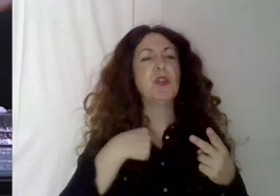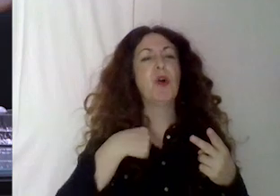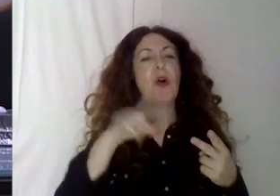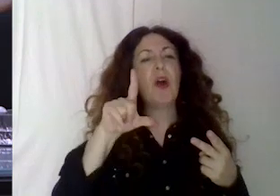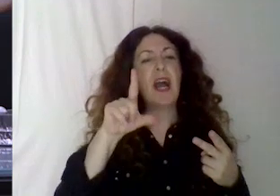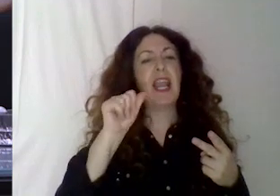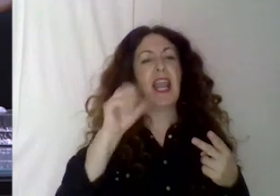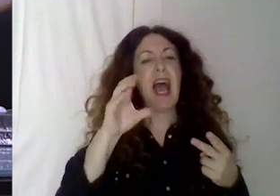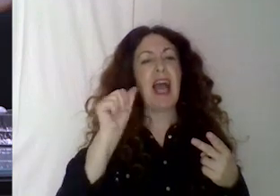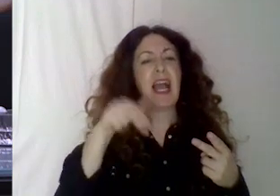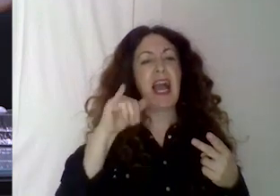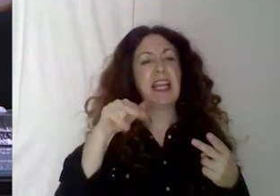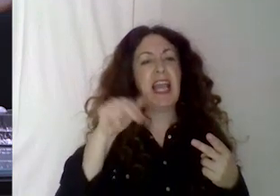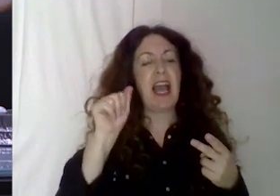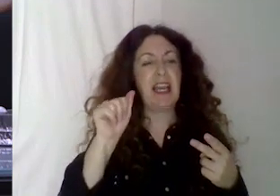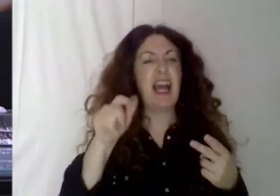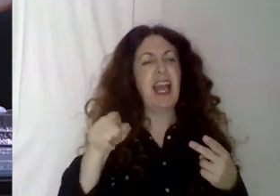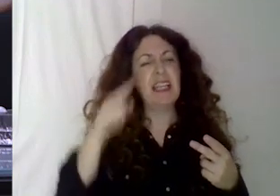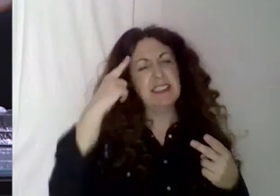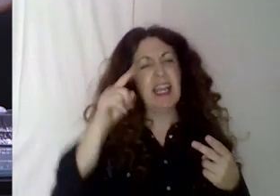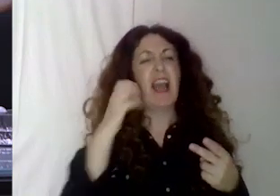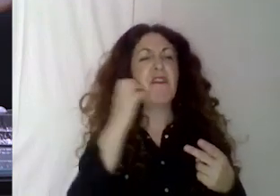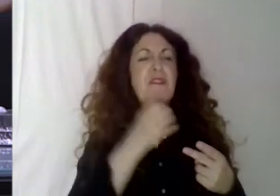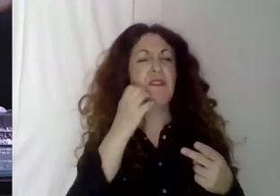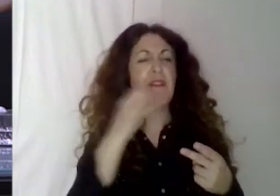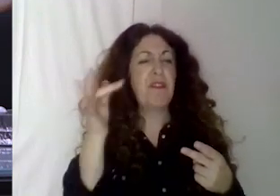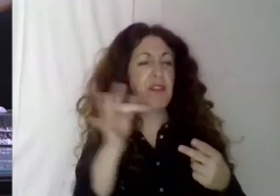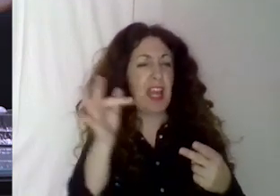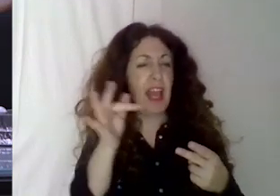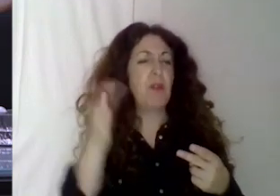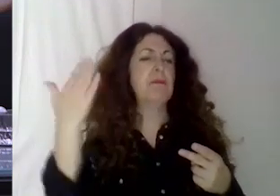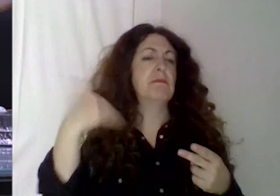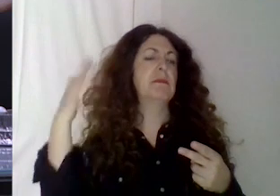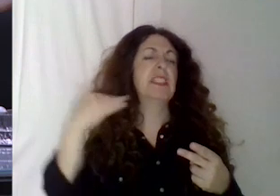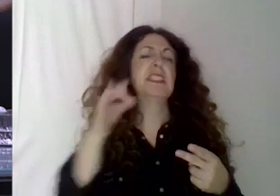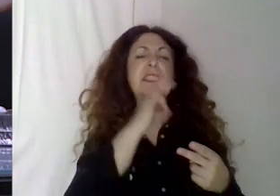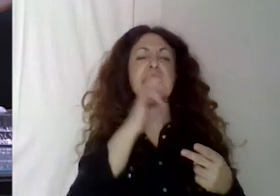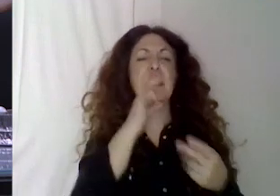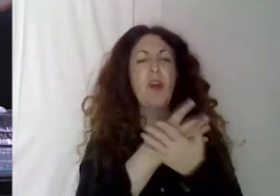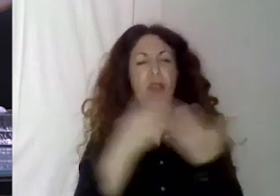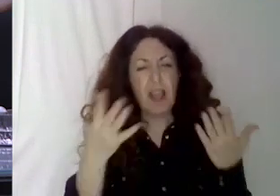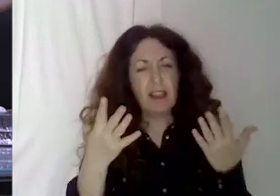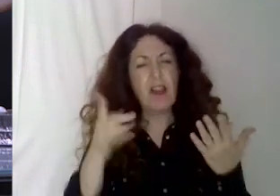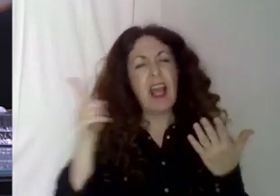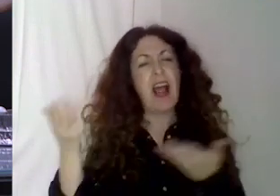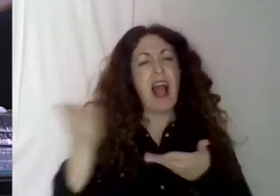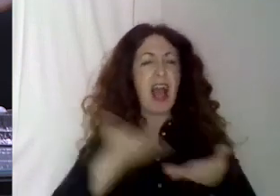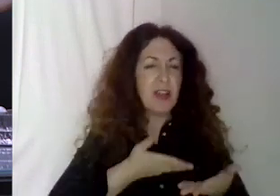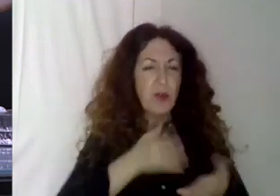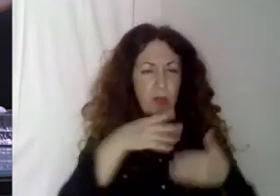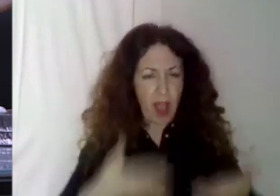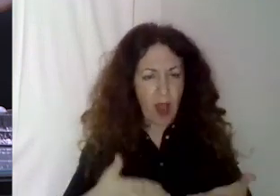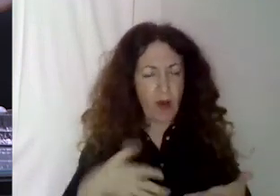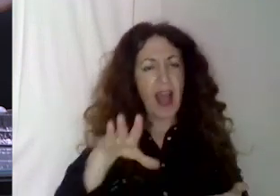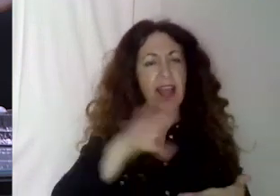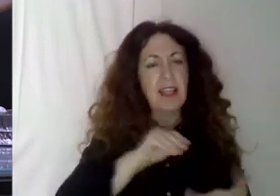siglo XIX y que ya no nos va a ayudar mucho a entender nuestros propios problemas, por eso yo misma, pero bueno, son modos,